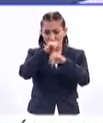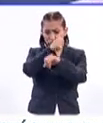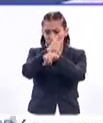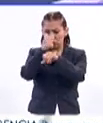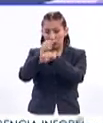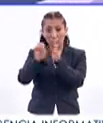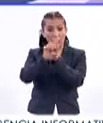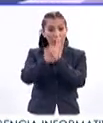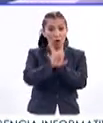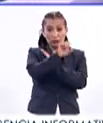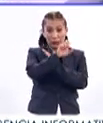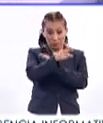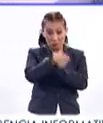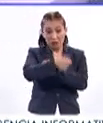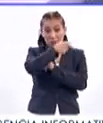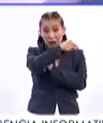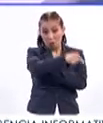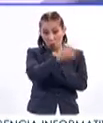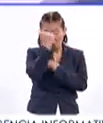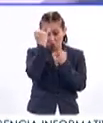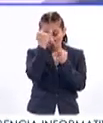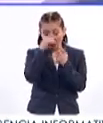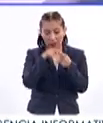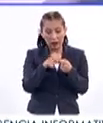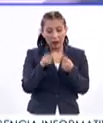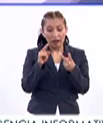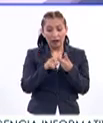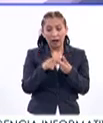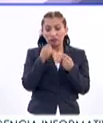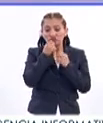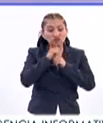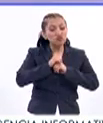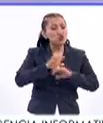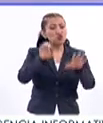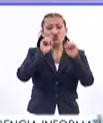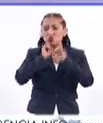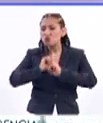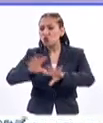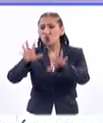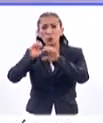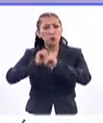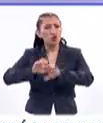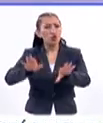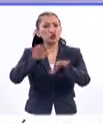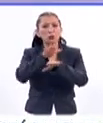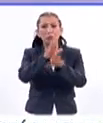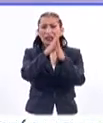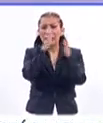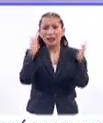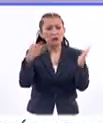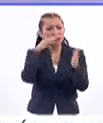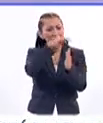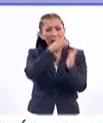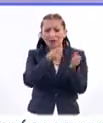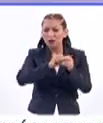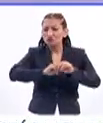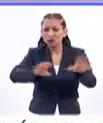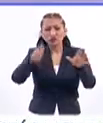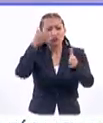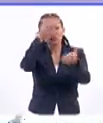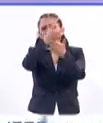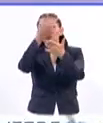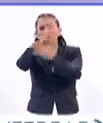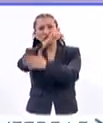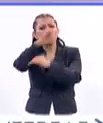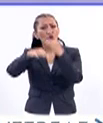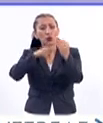tales como la Secretaría de Educación Pública, toda esta difusión de libros de texto gratuitos que llegaban a